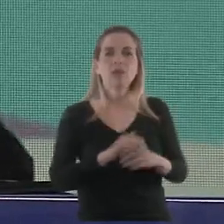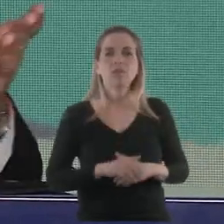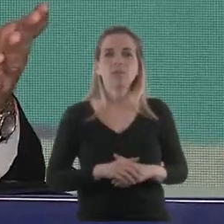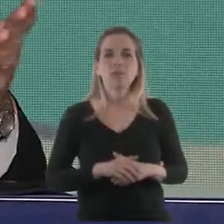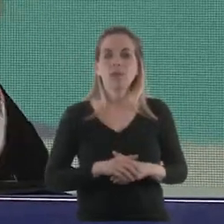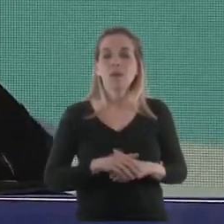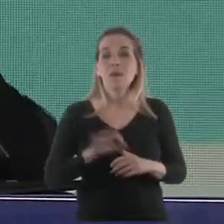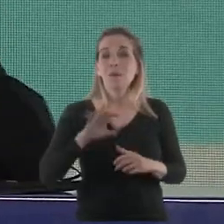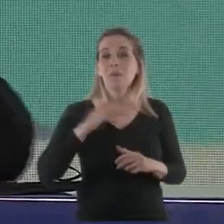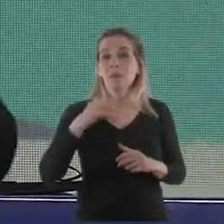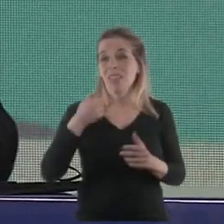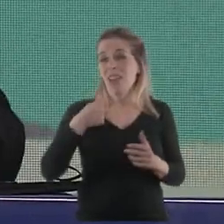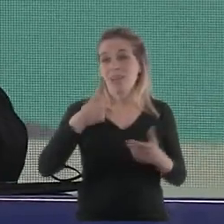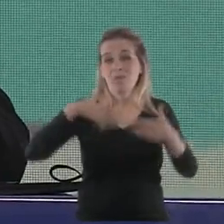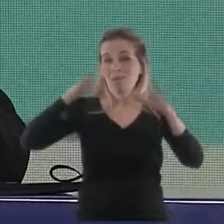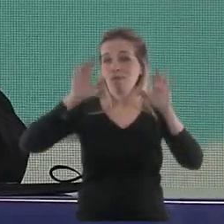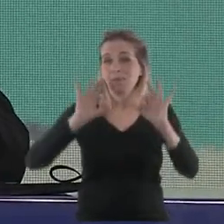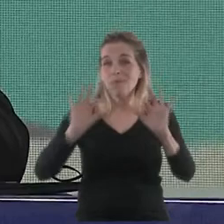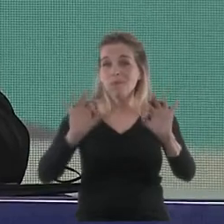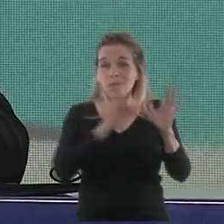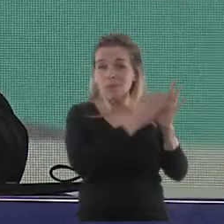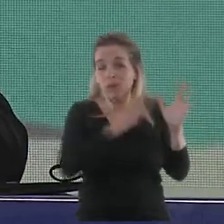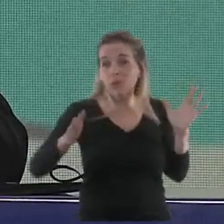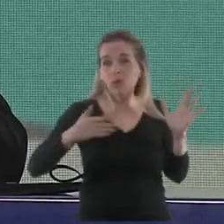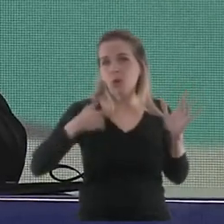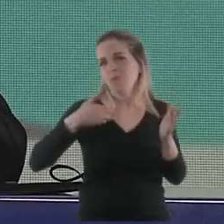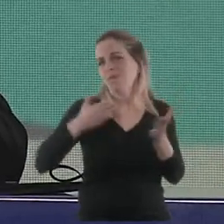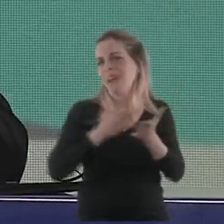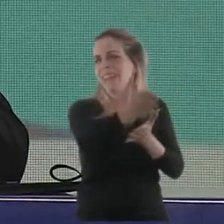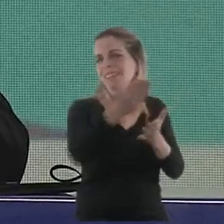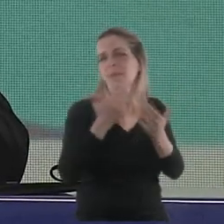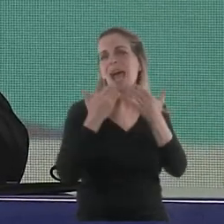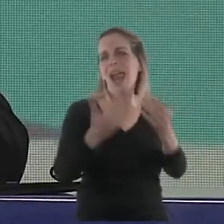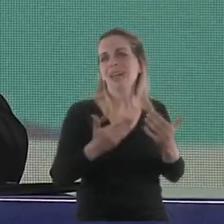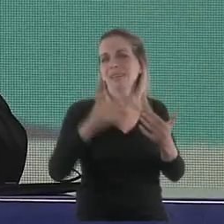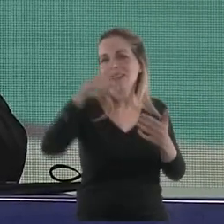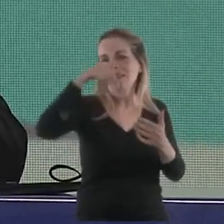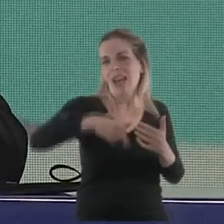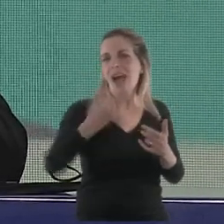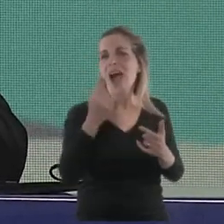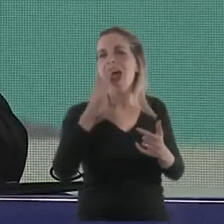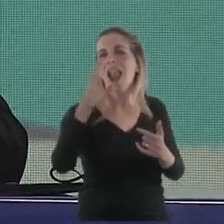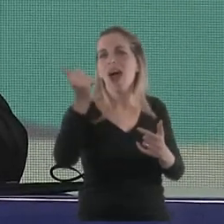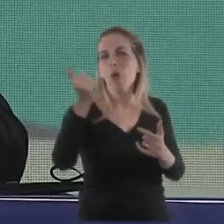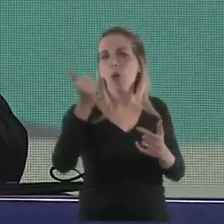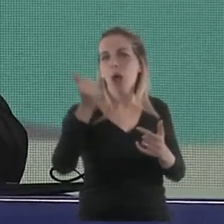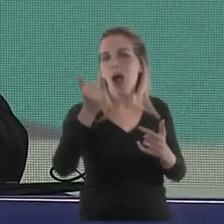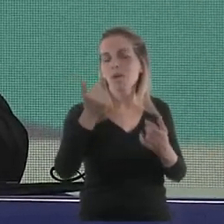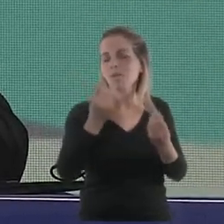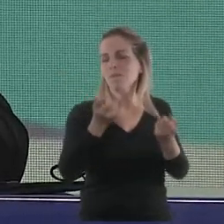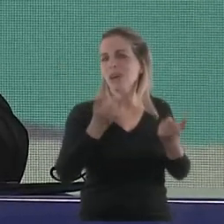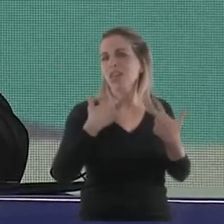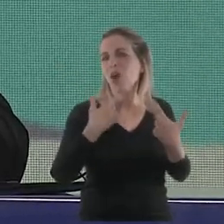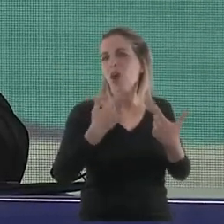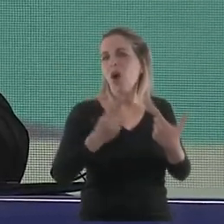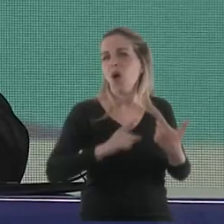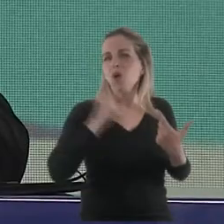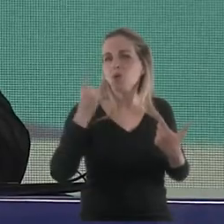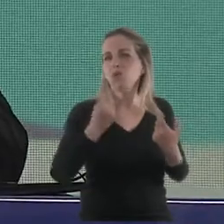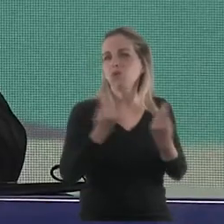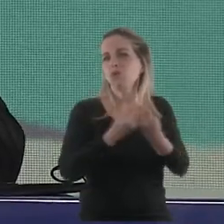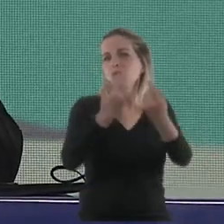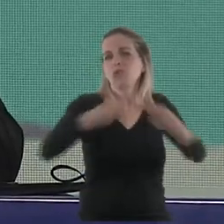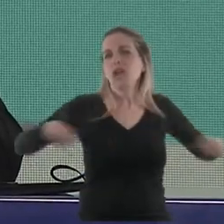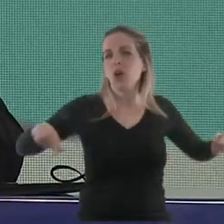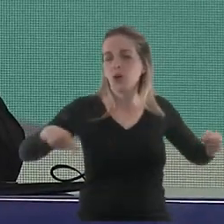Toda mi vida estaré agradecido a lo que esta universidad me ha dado. Toda la vida. Porque